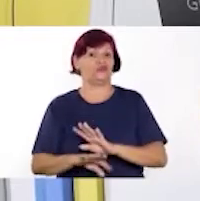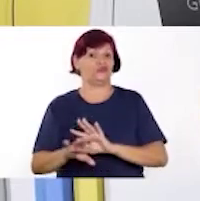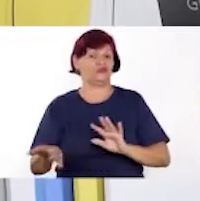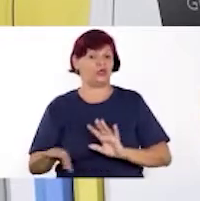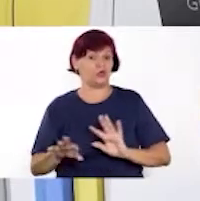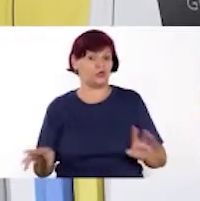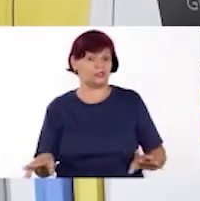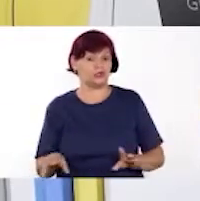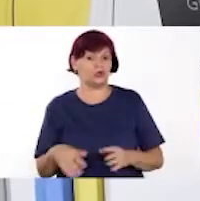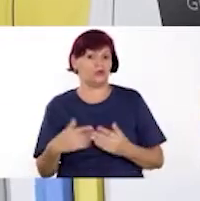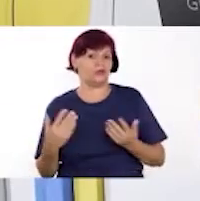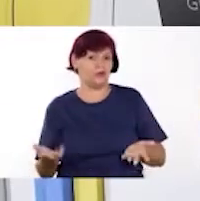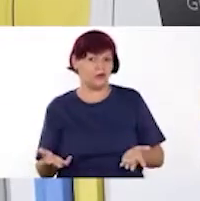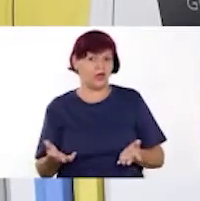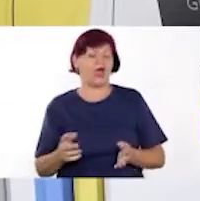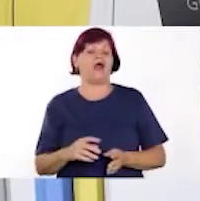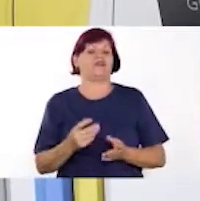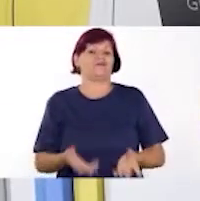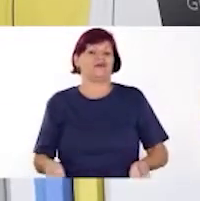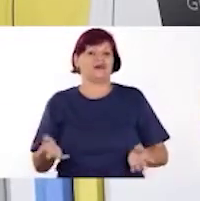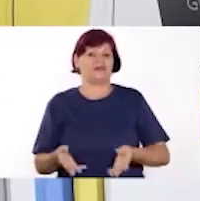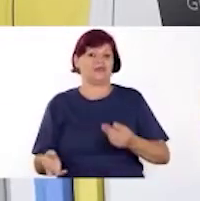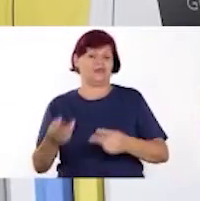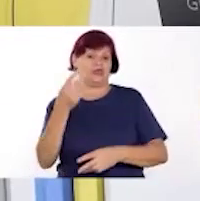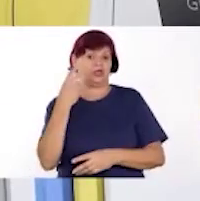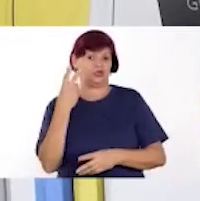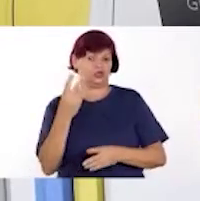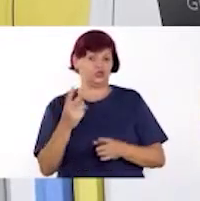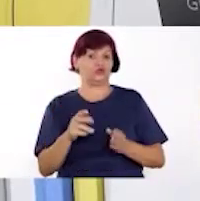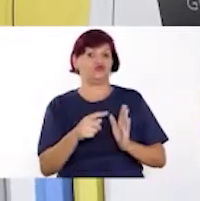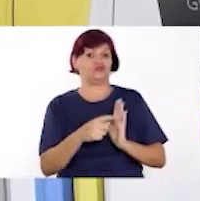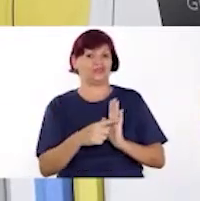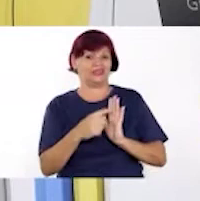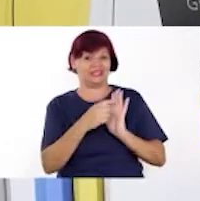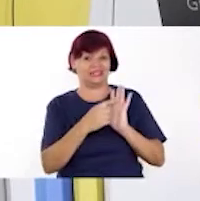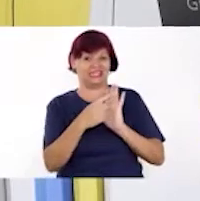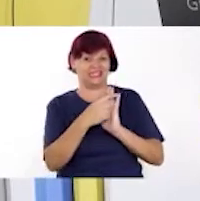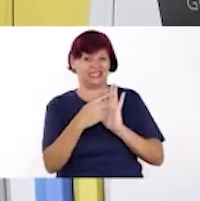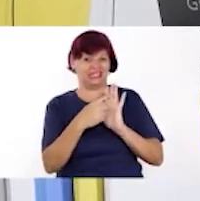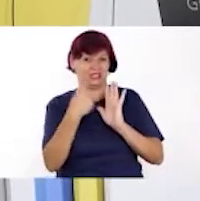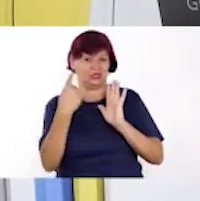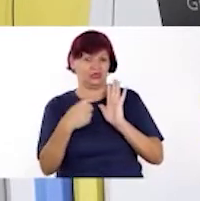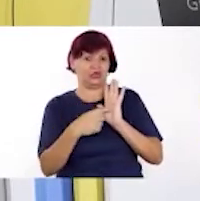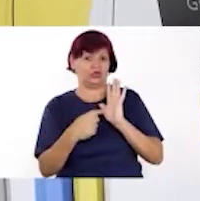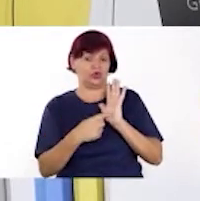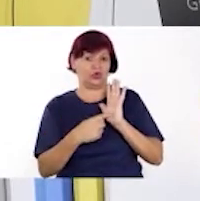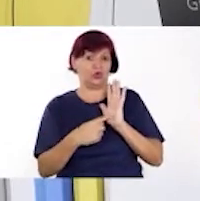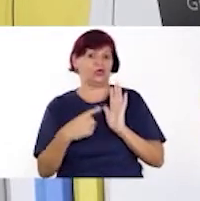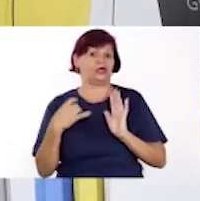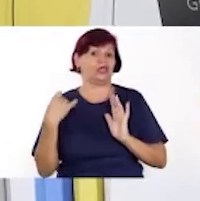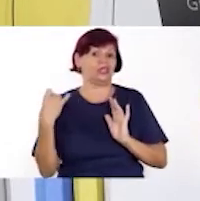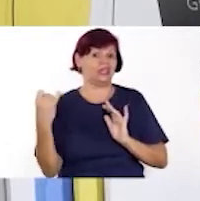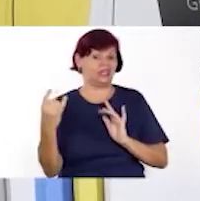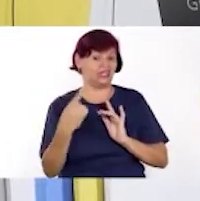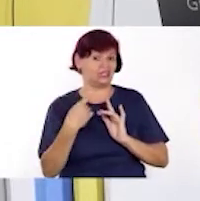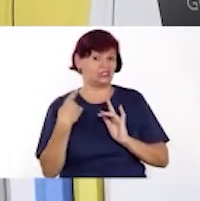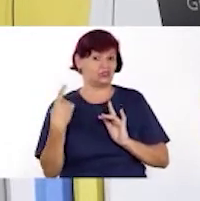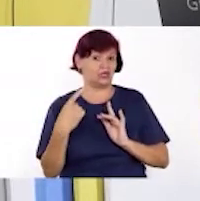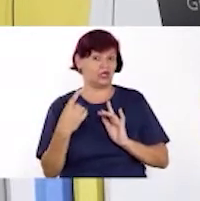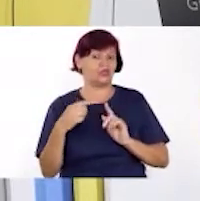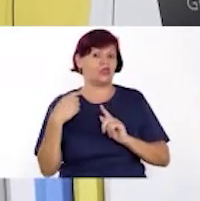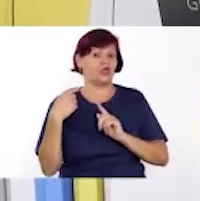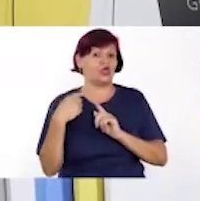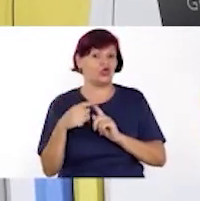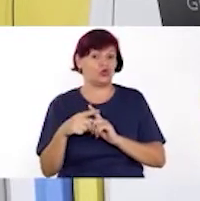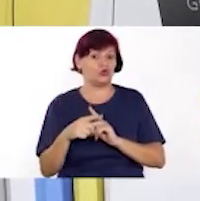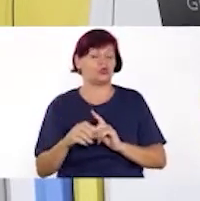de descolonización se van a desarrollar diferentes tendencias. Una tendencia nacionalista y hay otra